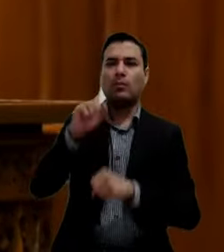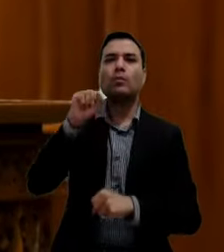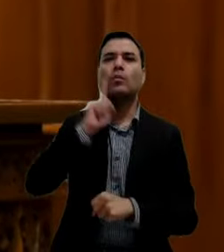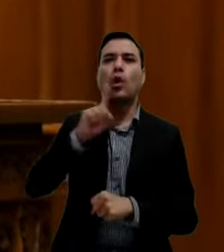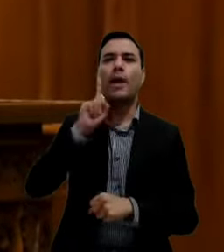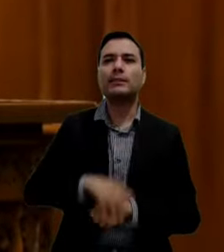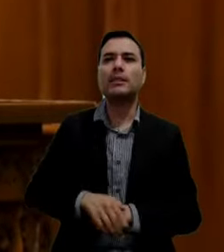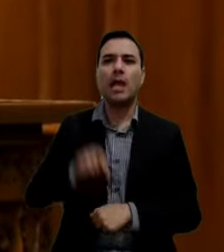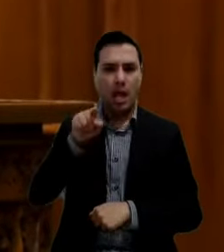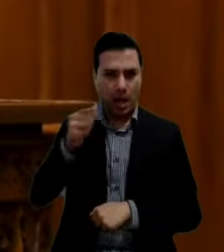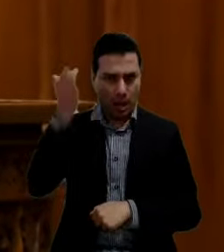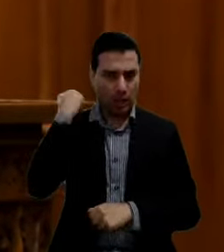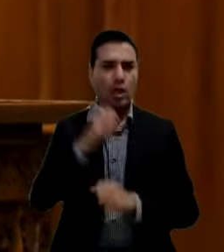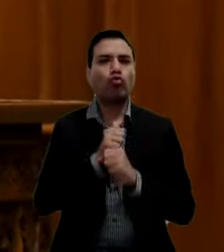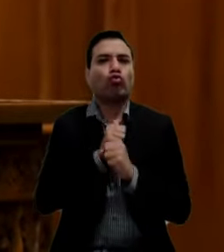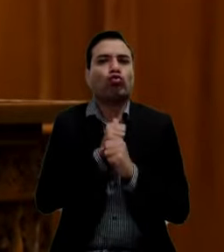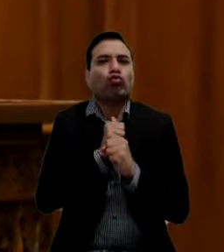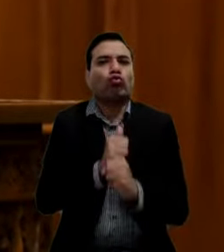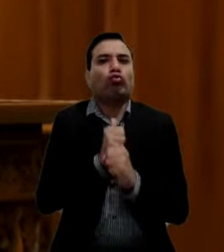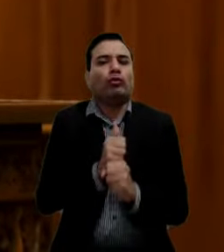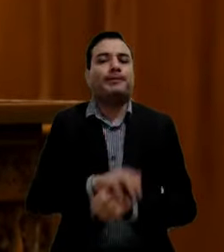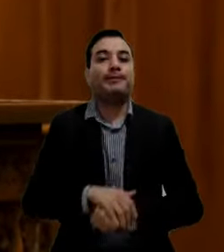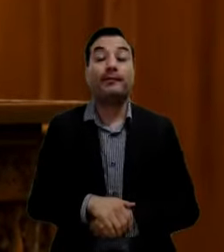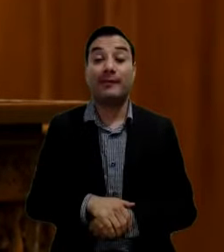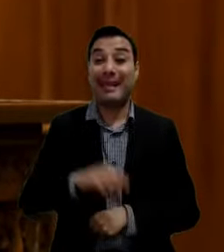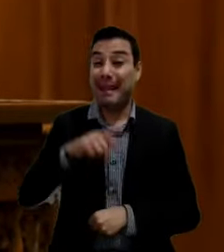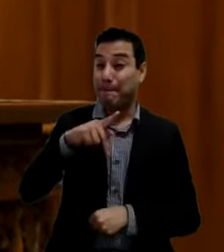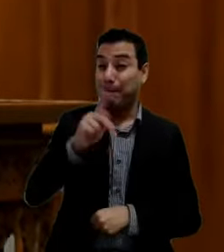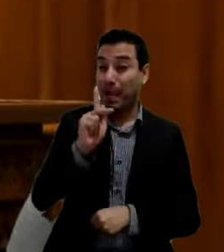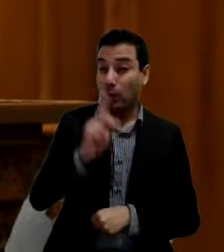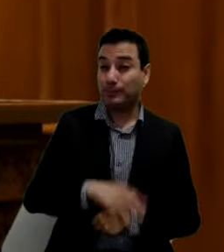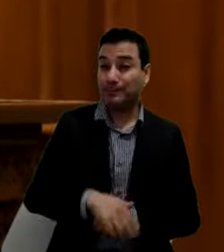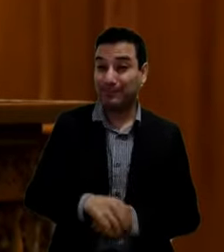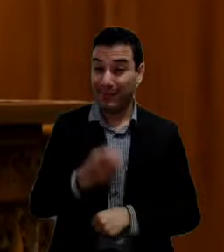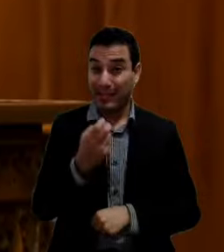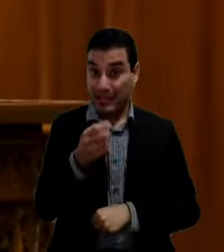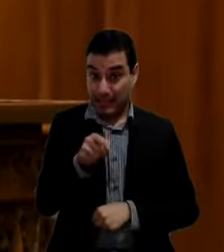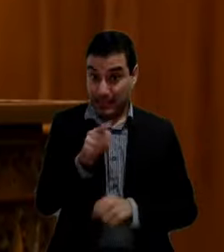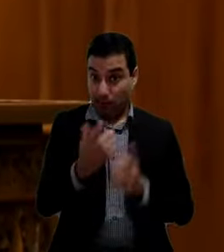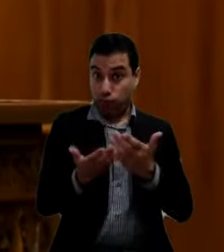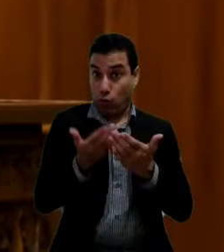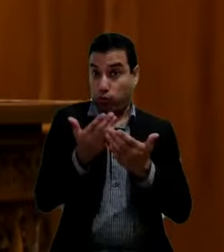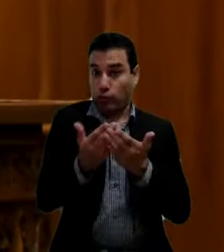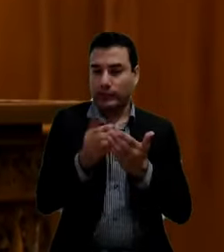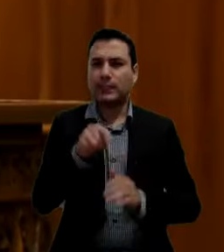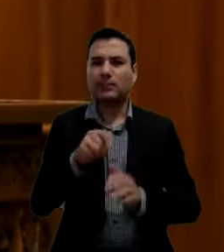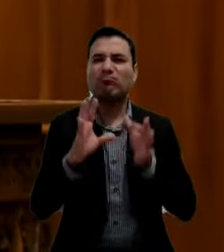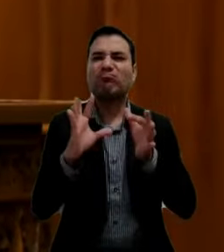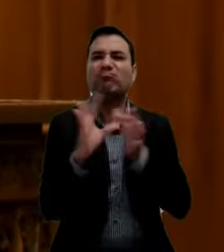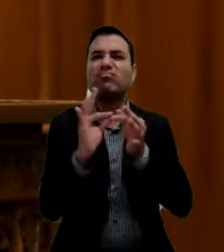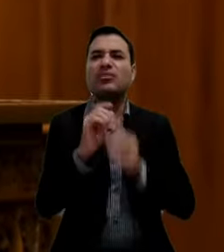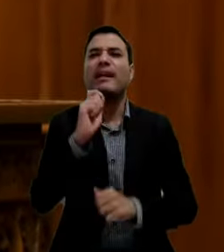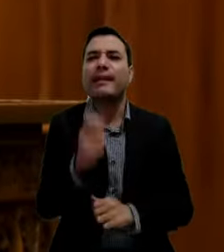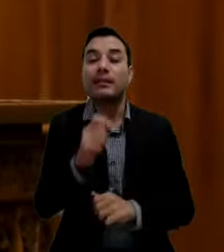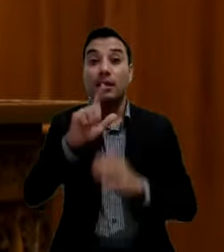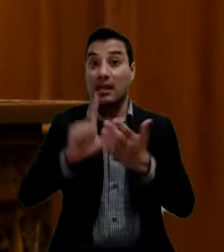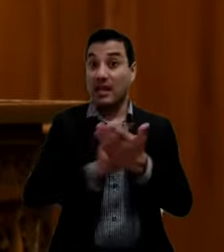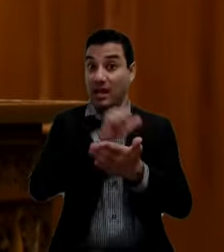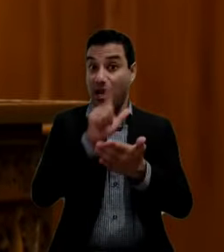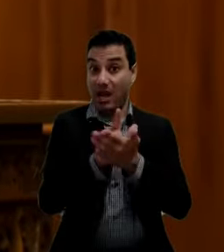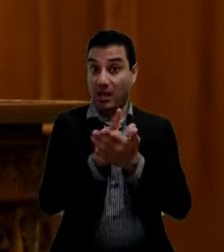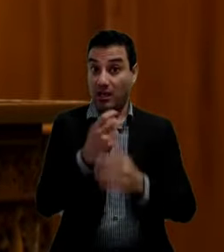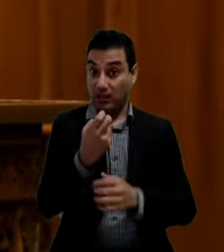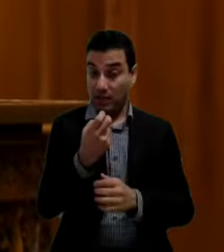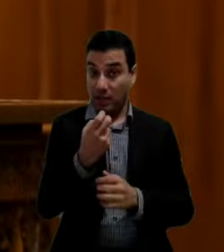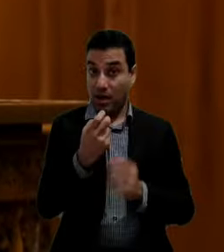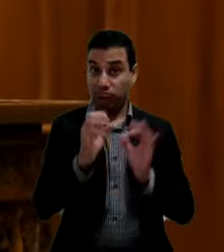sido víctimas de violencia. Sin embargo, la presente iniciativa destaca que estos no son suficientes y dejan un gran